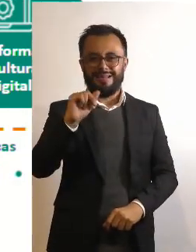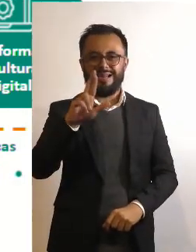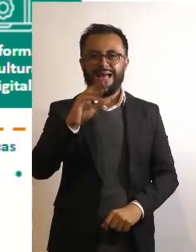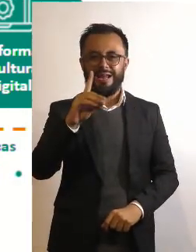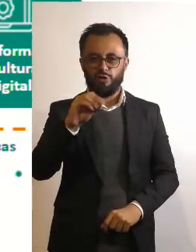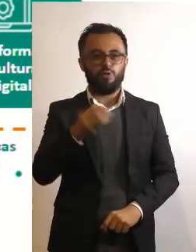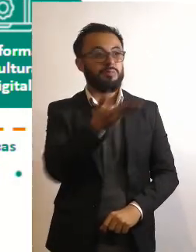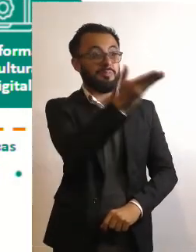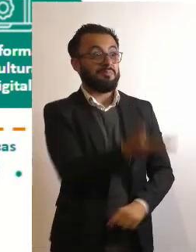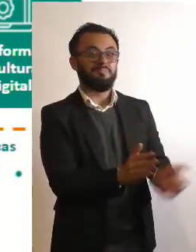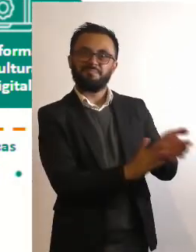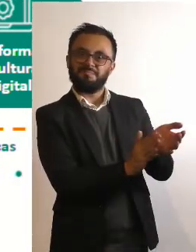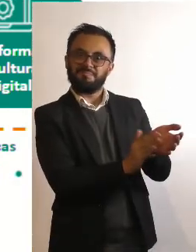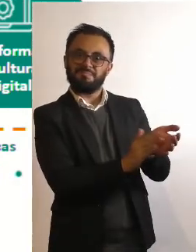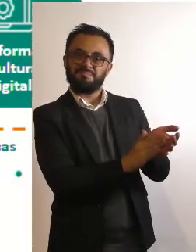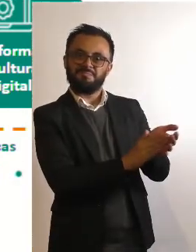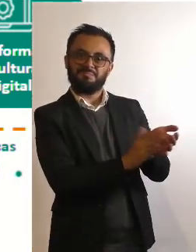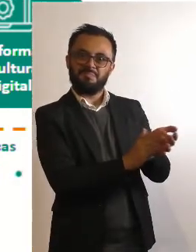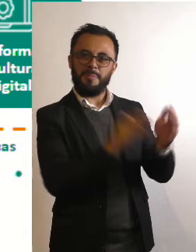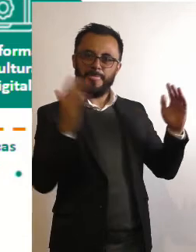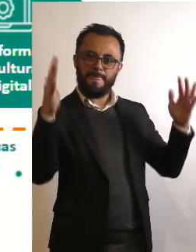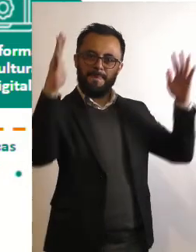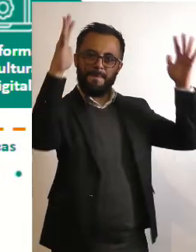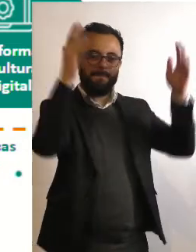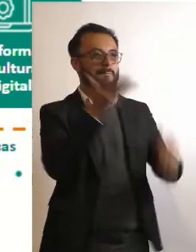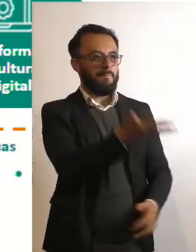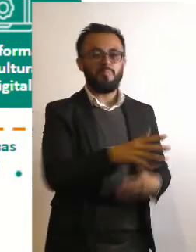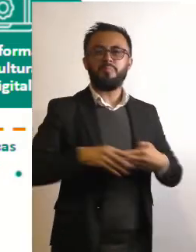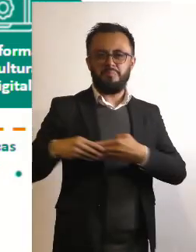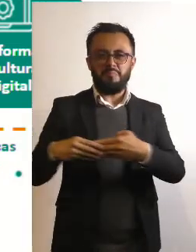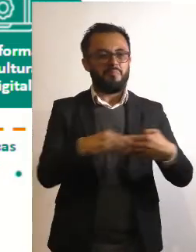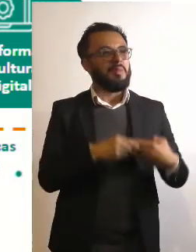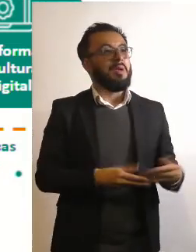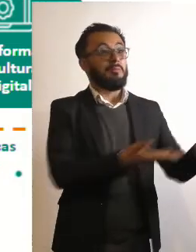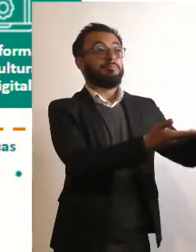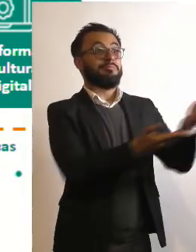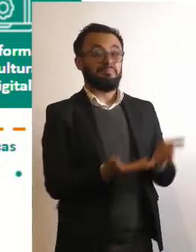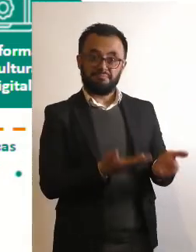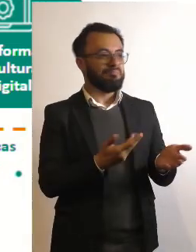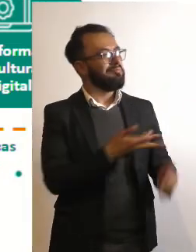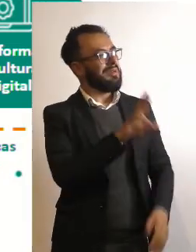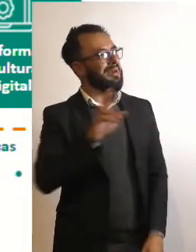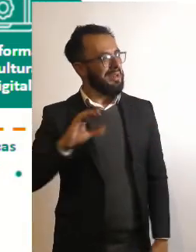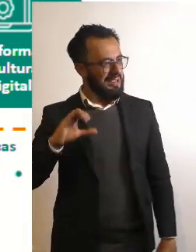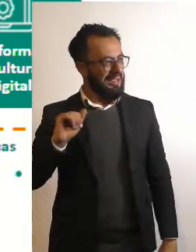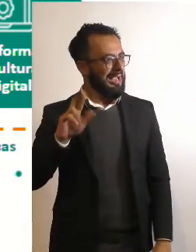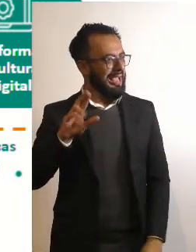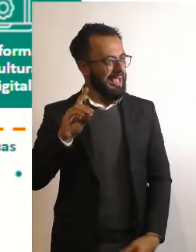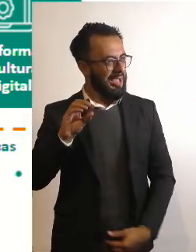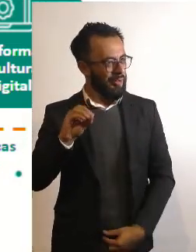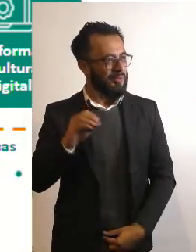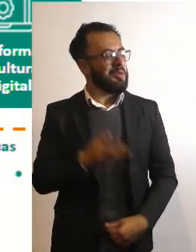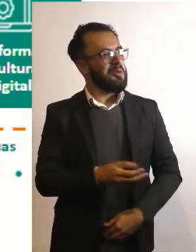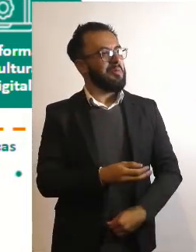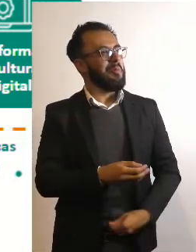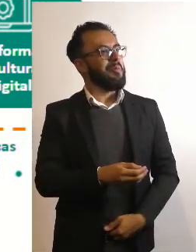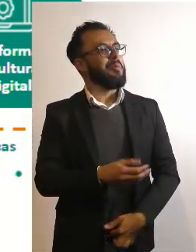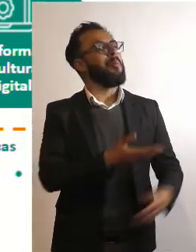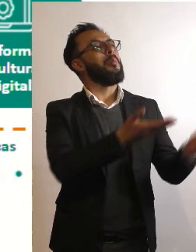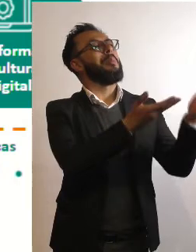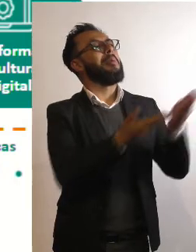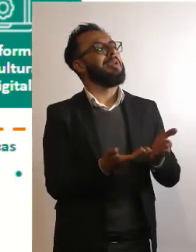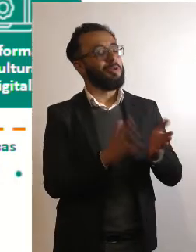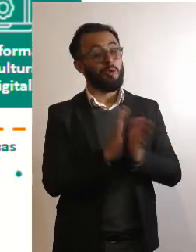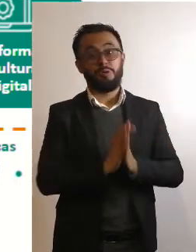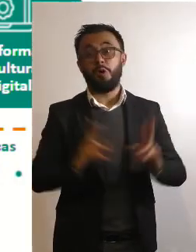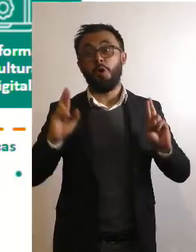Bienvenido. Bienvenido, Ricardo. Espero que tengas un buen paso por la universidad,